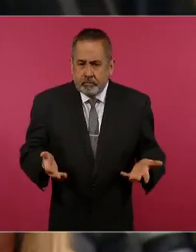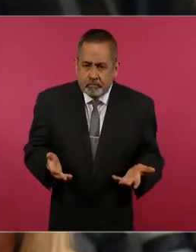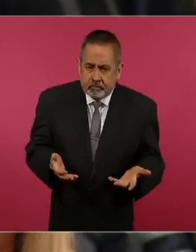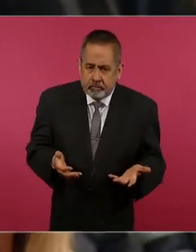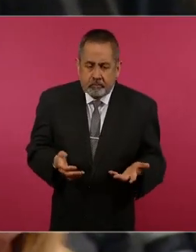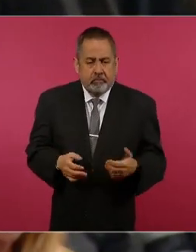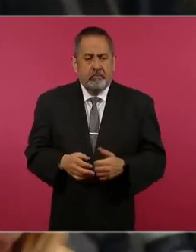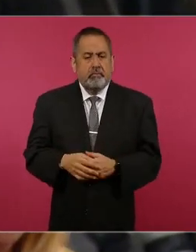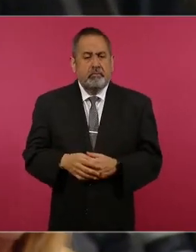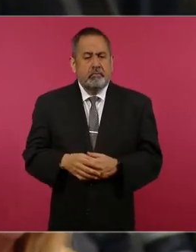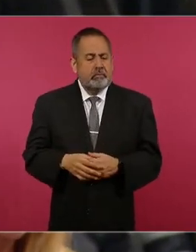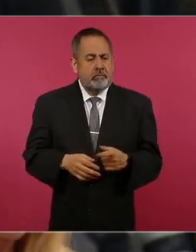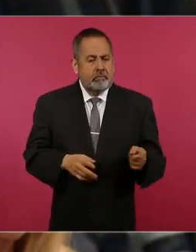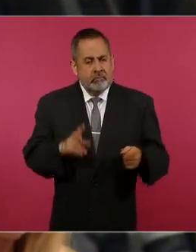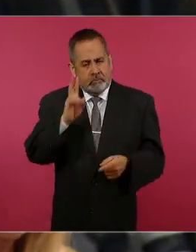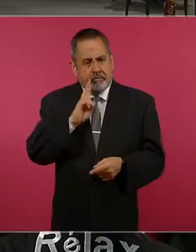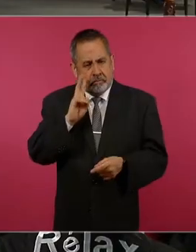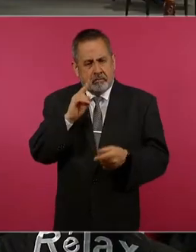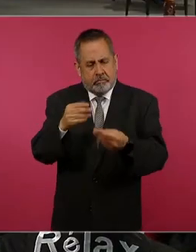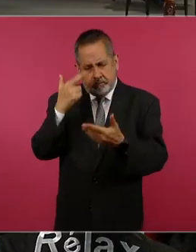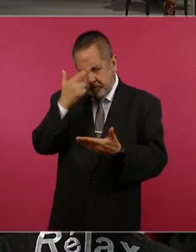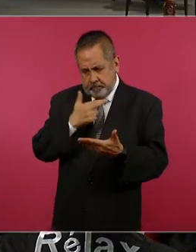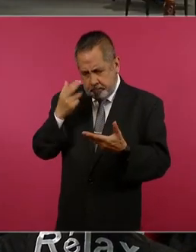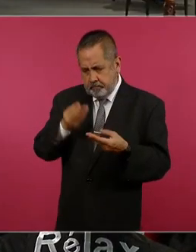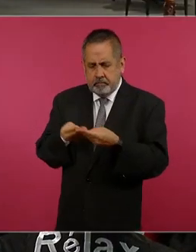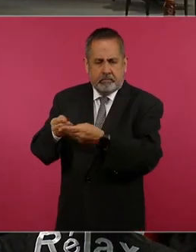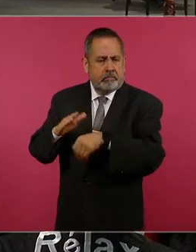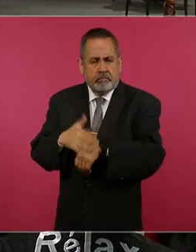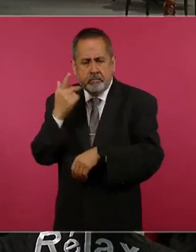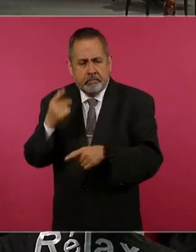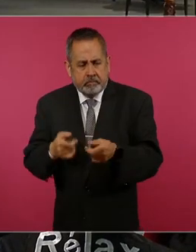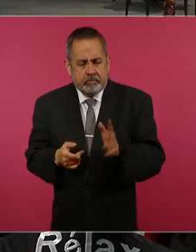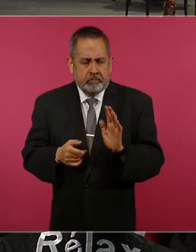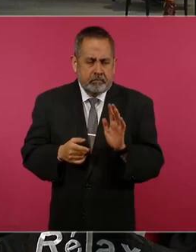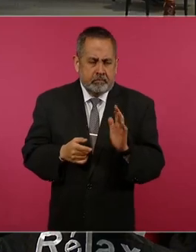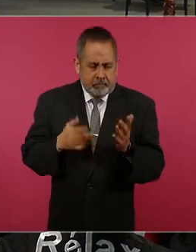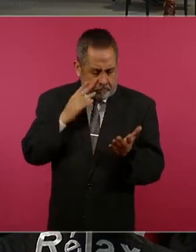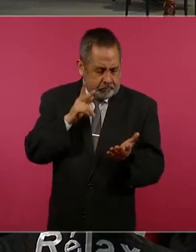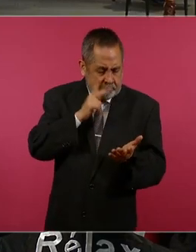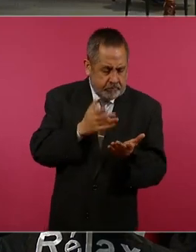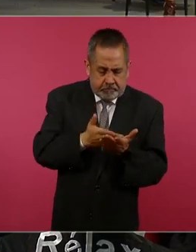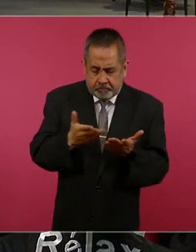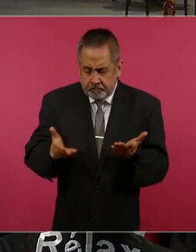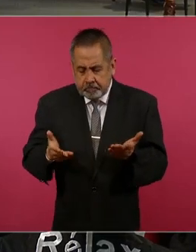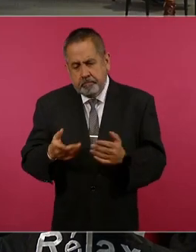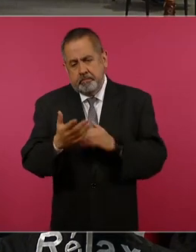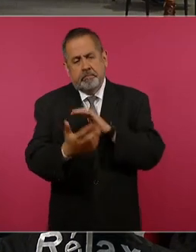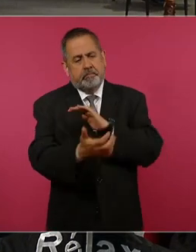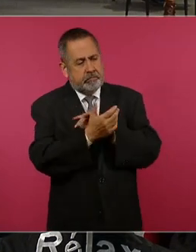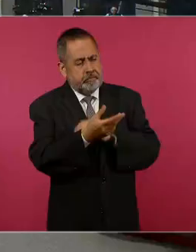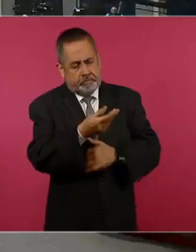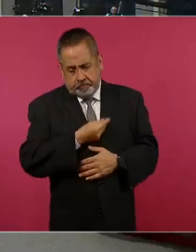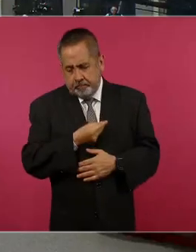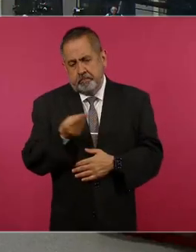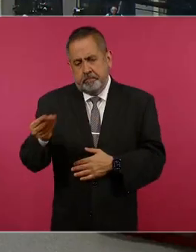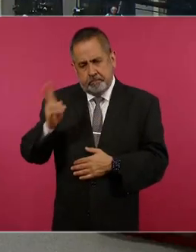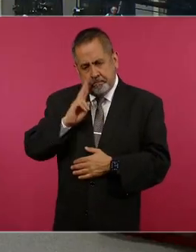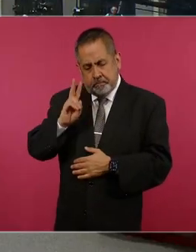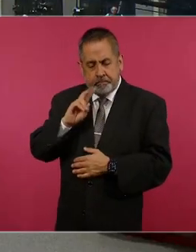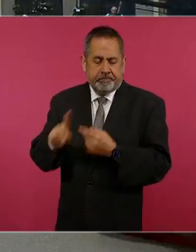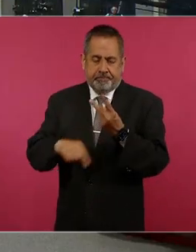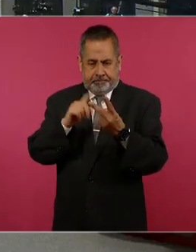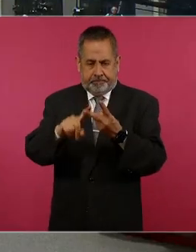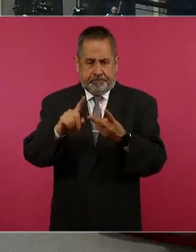si se pudiera revisar su caso, porque eso es lo que también nos han pedido. El otro caso es el que